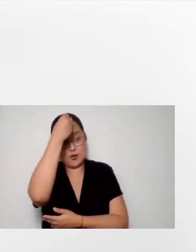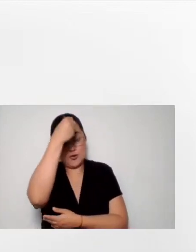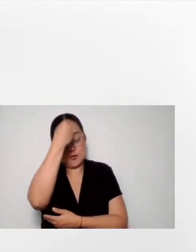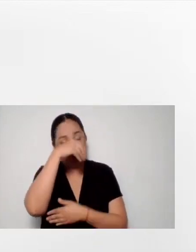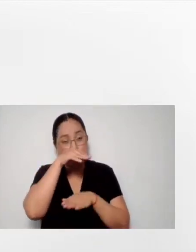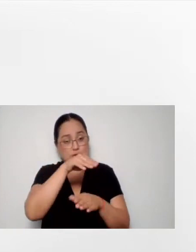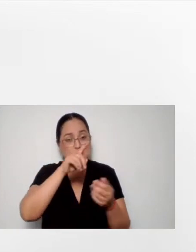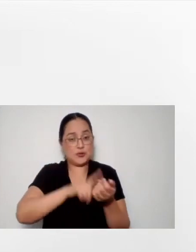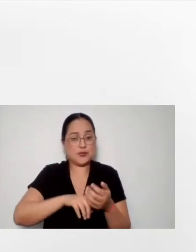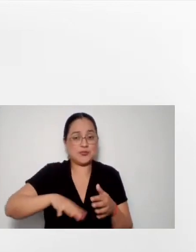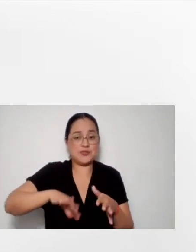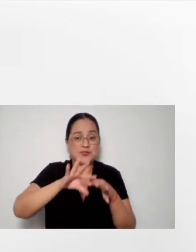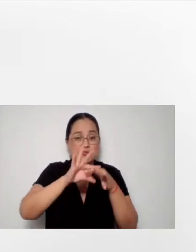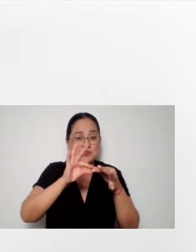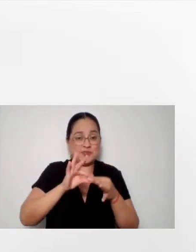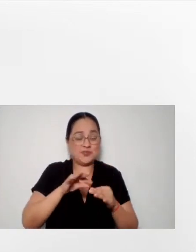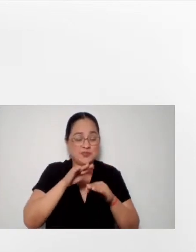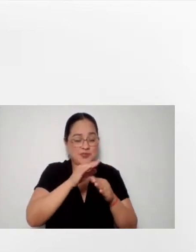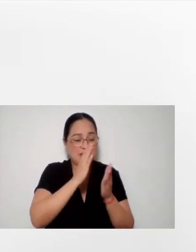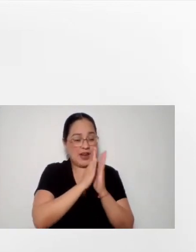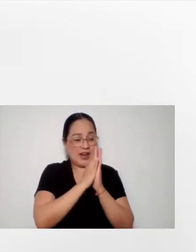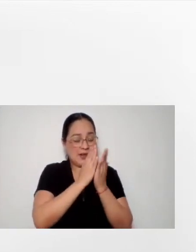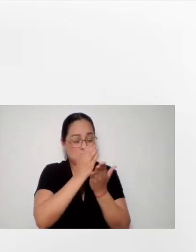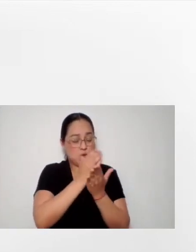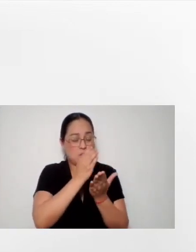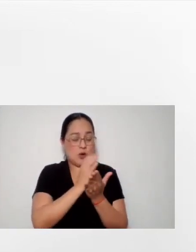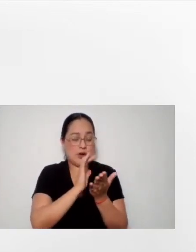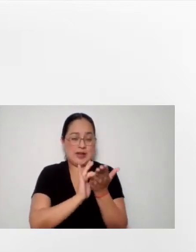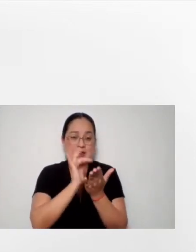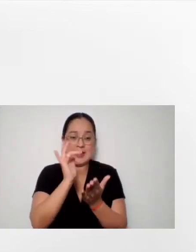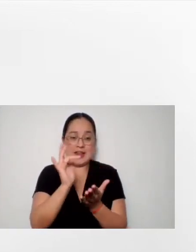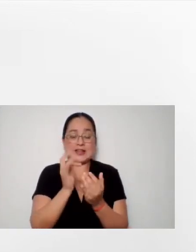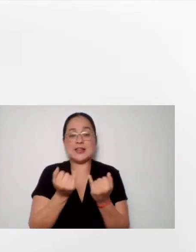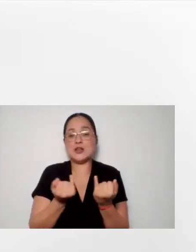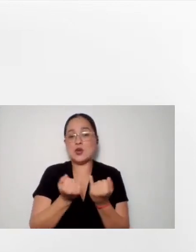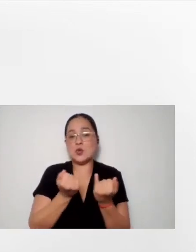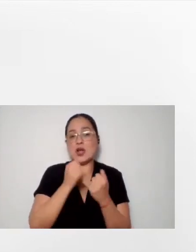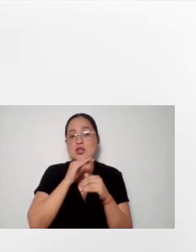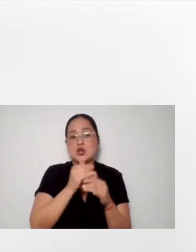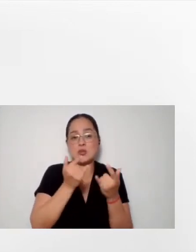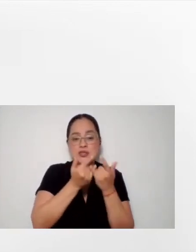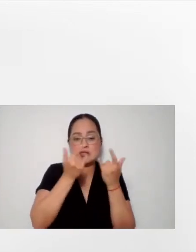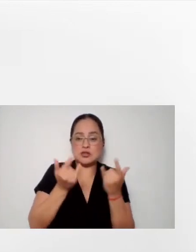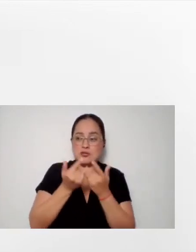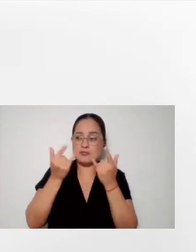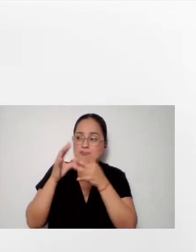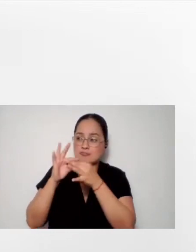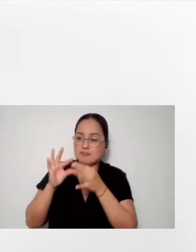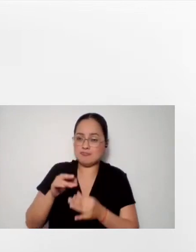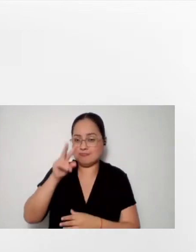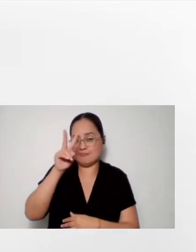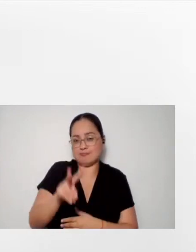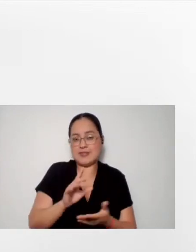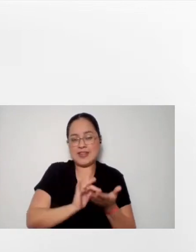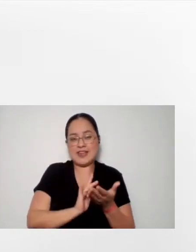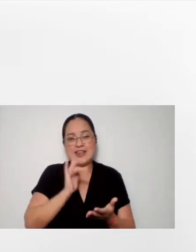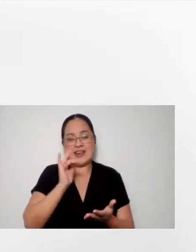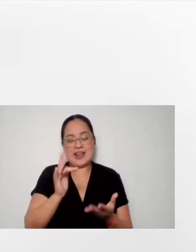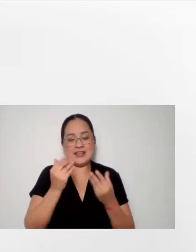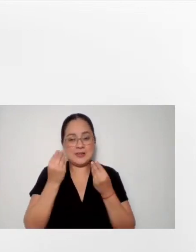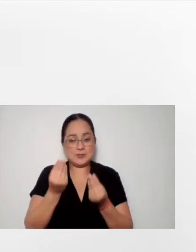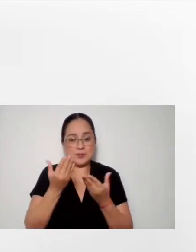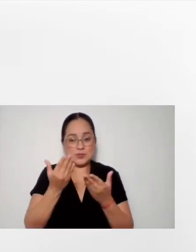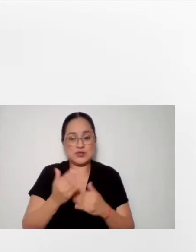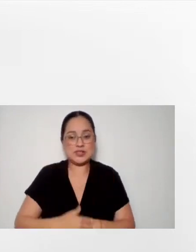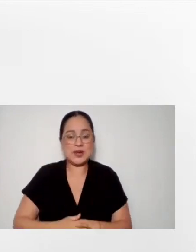respecto al cuaderno y sobre los casos que trataron y todos los temas que abordaron.